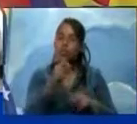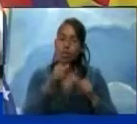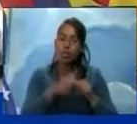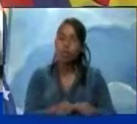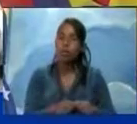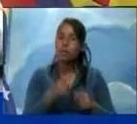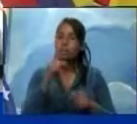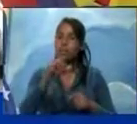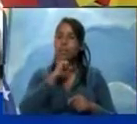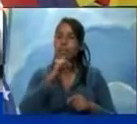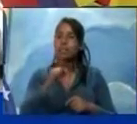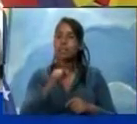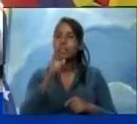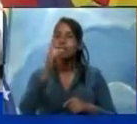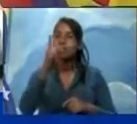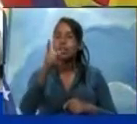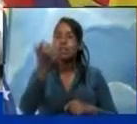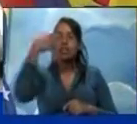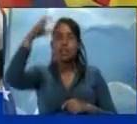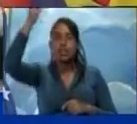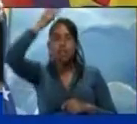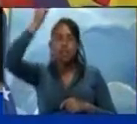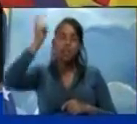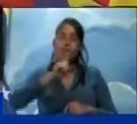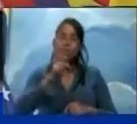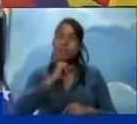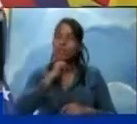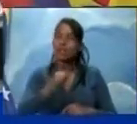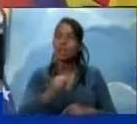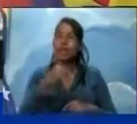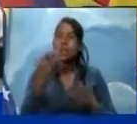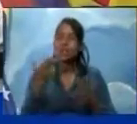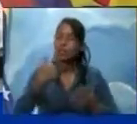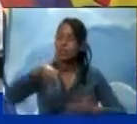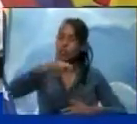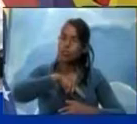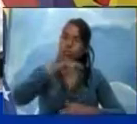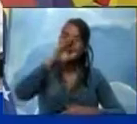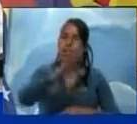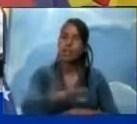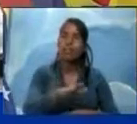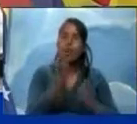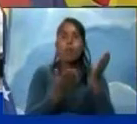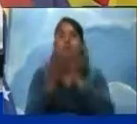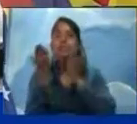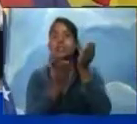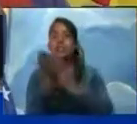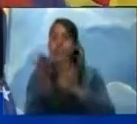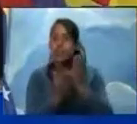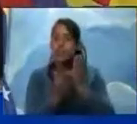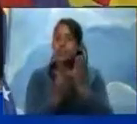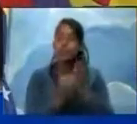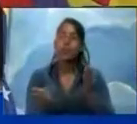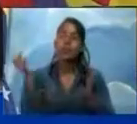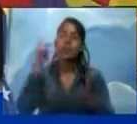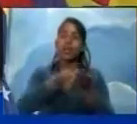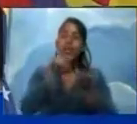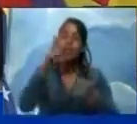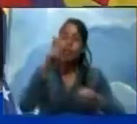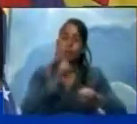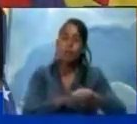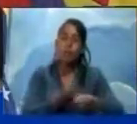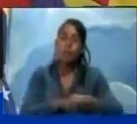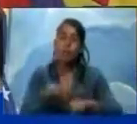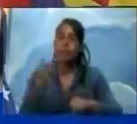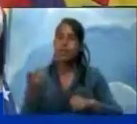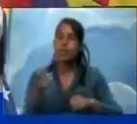a pasar, y ese que no va a pasar es al que nosotros estamos sirviendo. Llegará un momento en